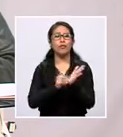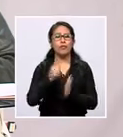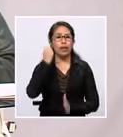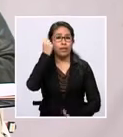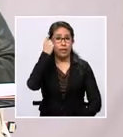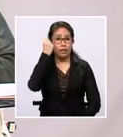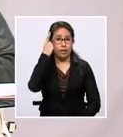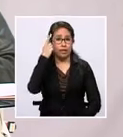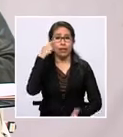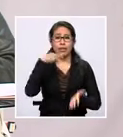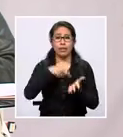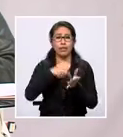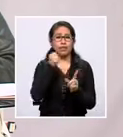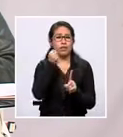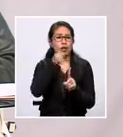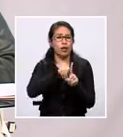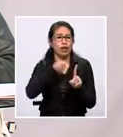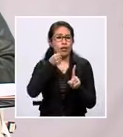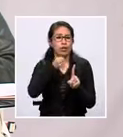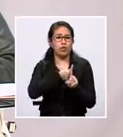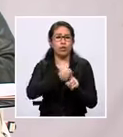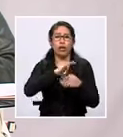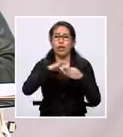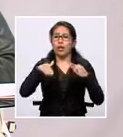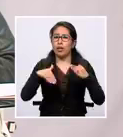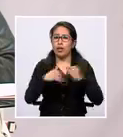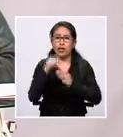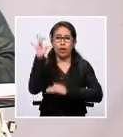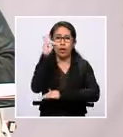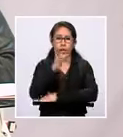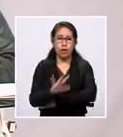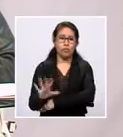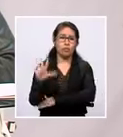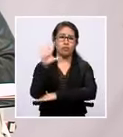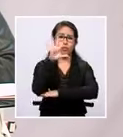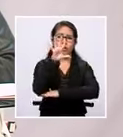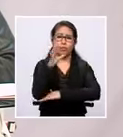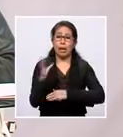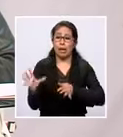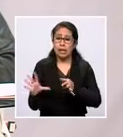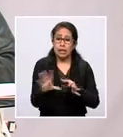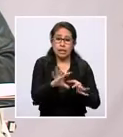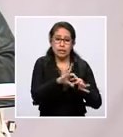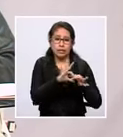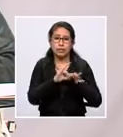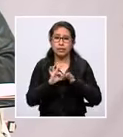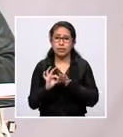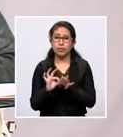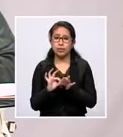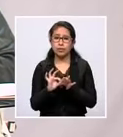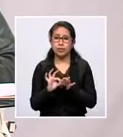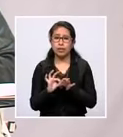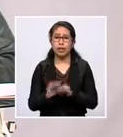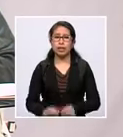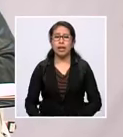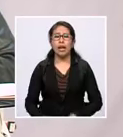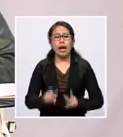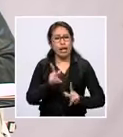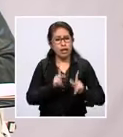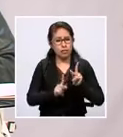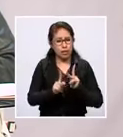lucha de todo el pueblo boliviano a que se unan a quienes están fortaleciendo